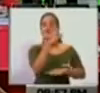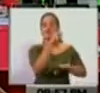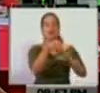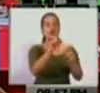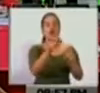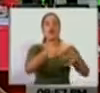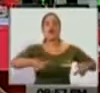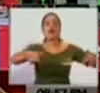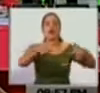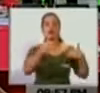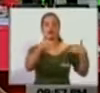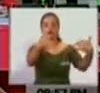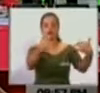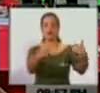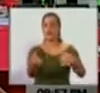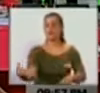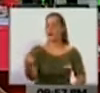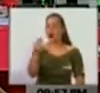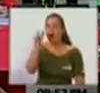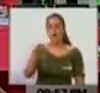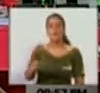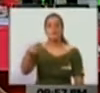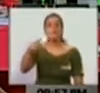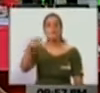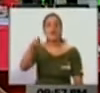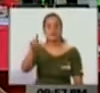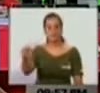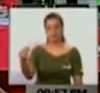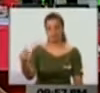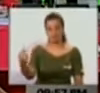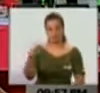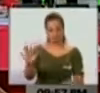del Congreso. Me corrige aquí el señor Piñate. Gracias, camarada.